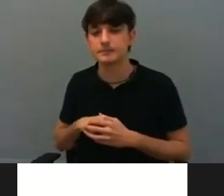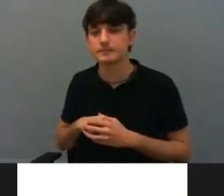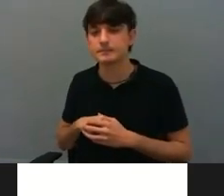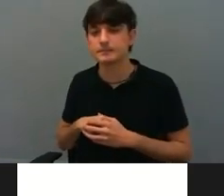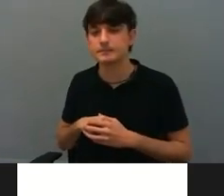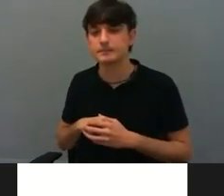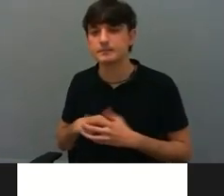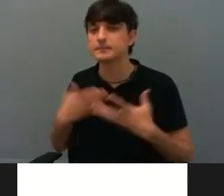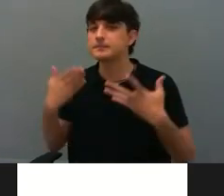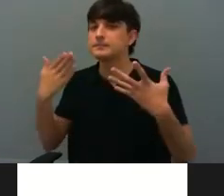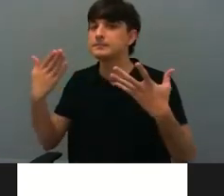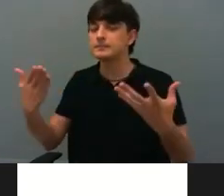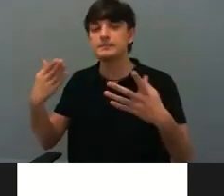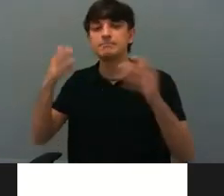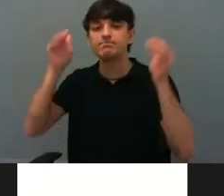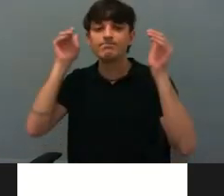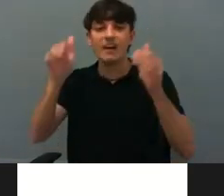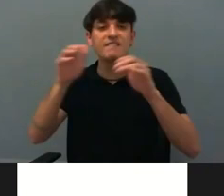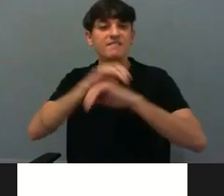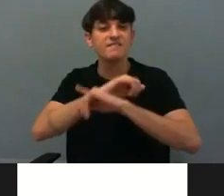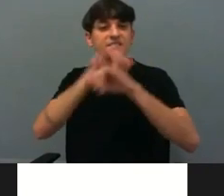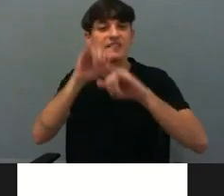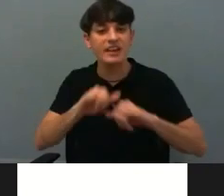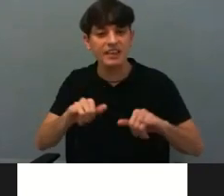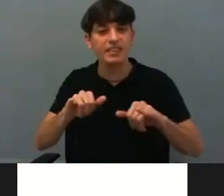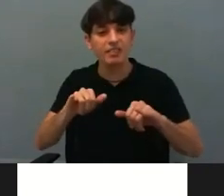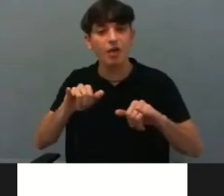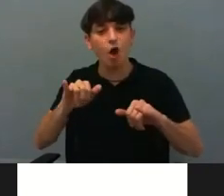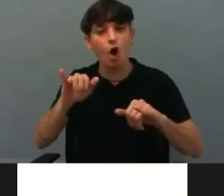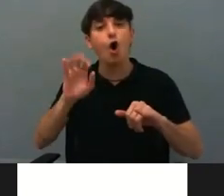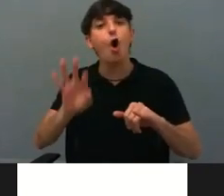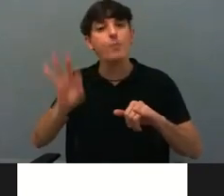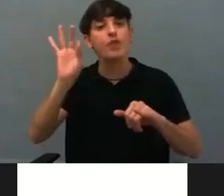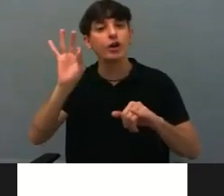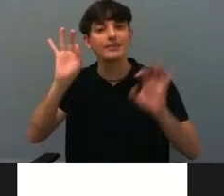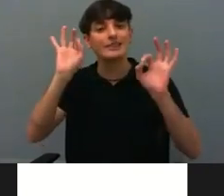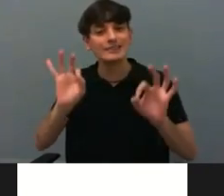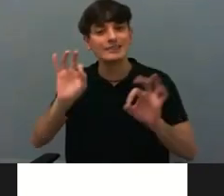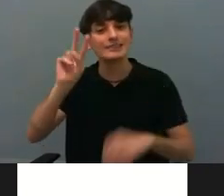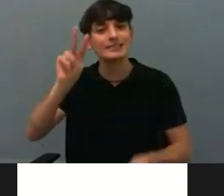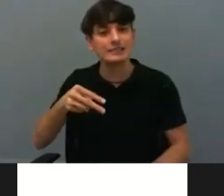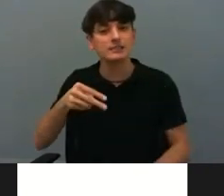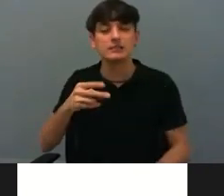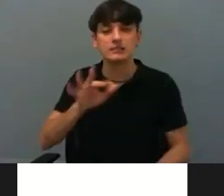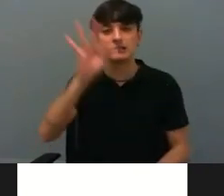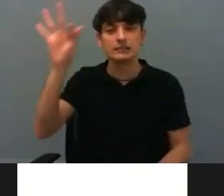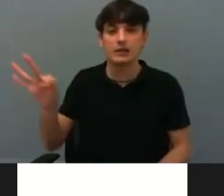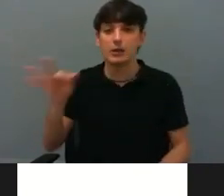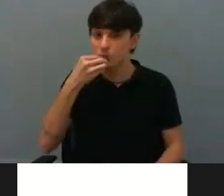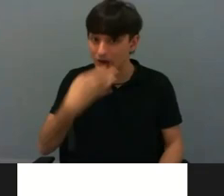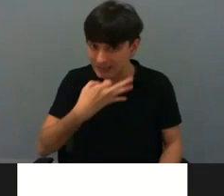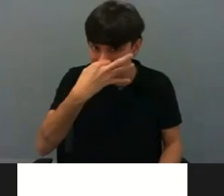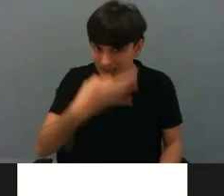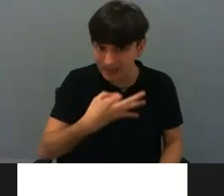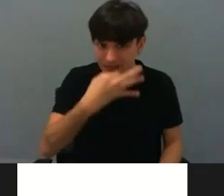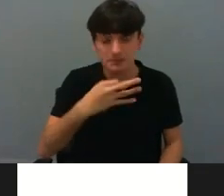pones el foco en ser feliz es una opción. Adelante, tú das la palabra. Bueno, pues buenas tardes a todos. En primer lugar, pues yo